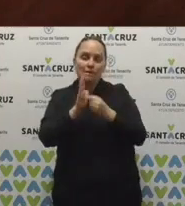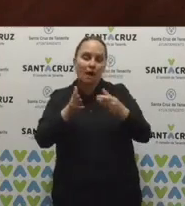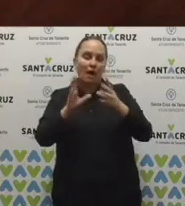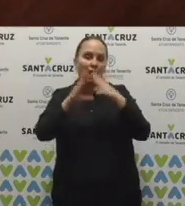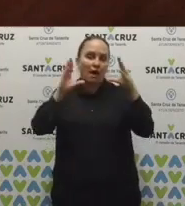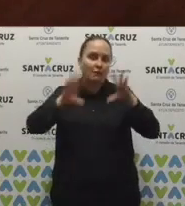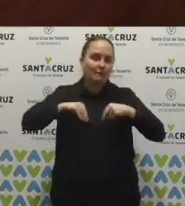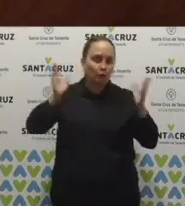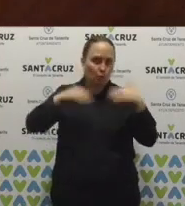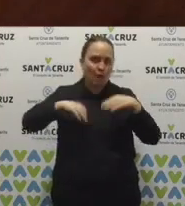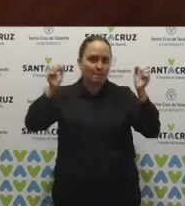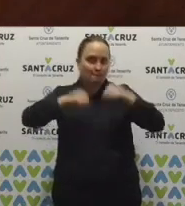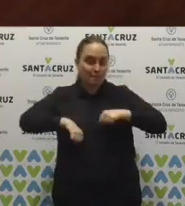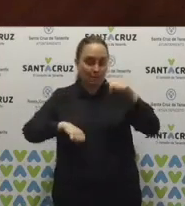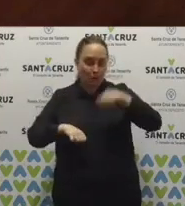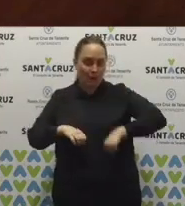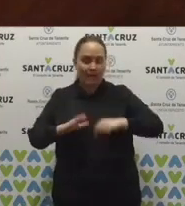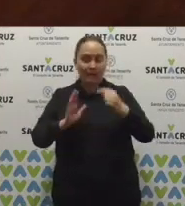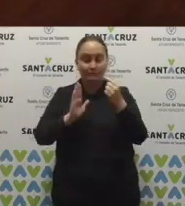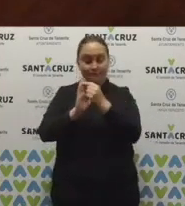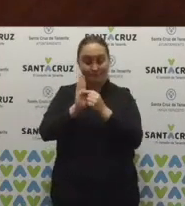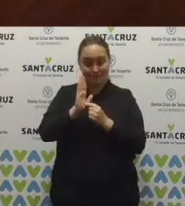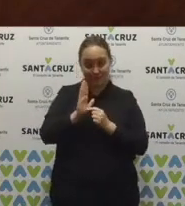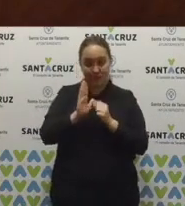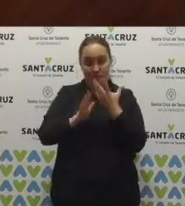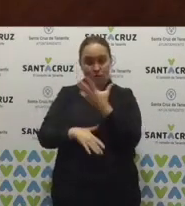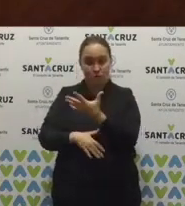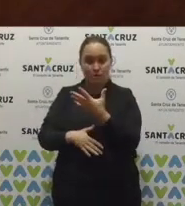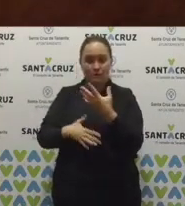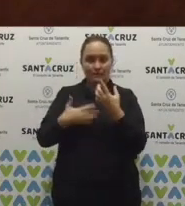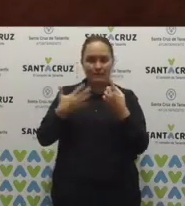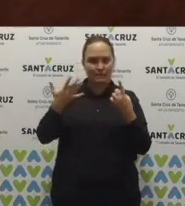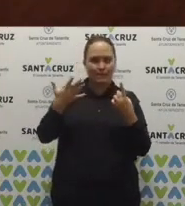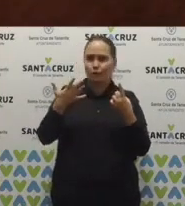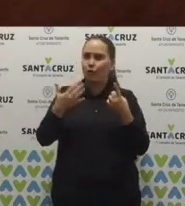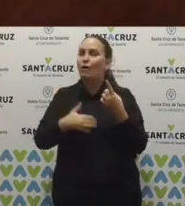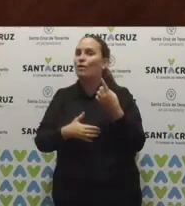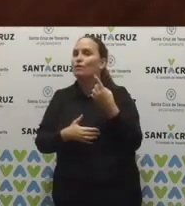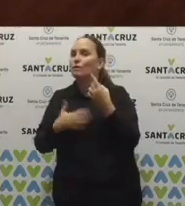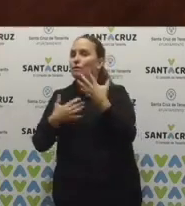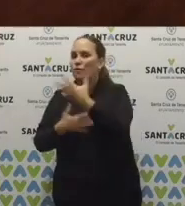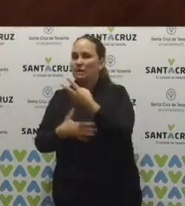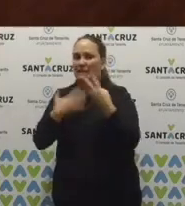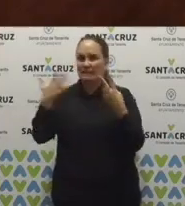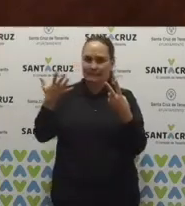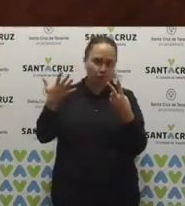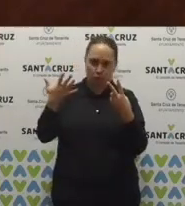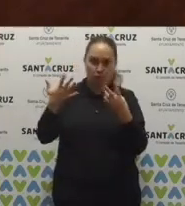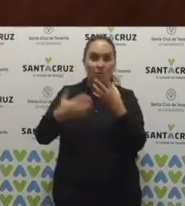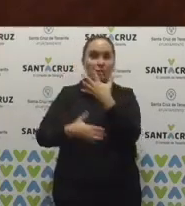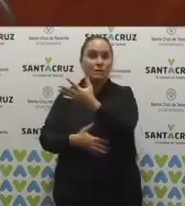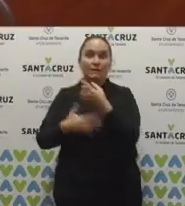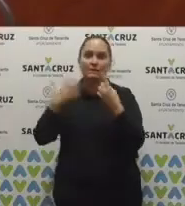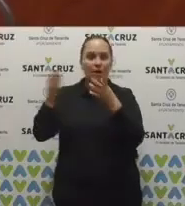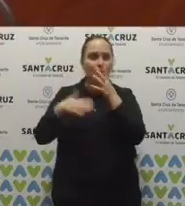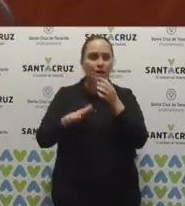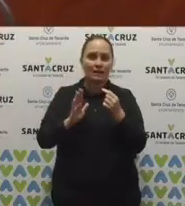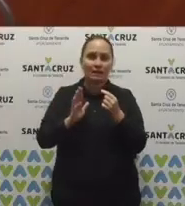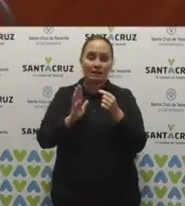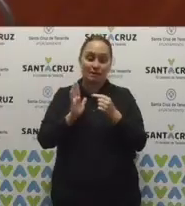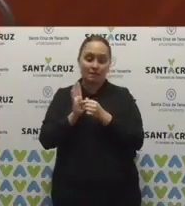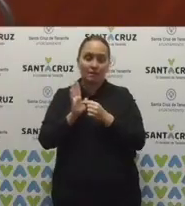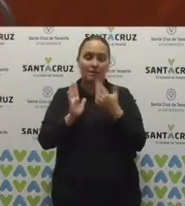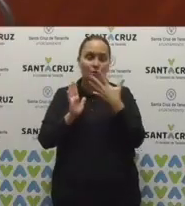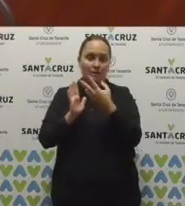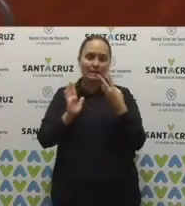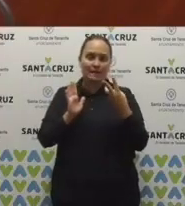de 56 157 tienen un error tipográfico repite dos veces las 53 entonces repítelo